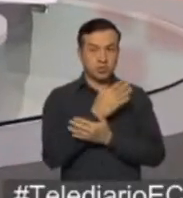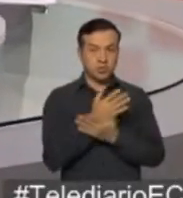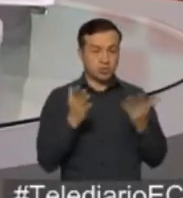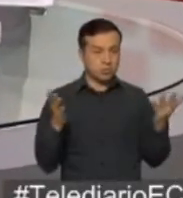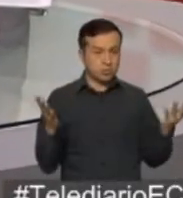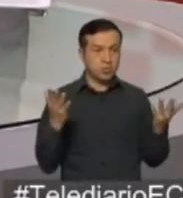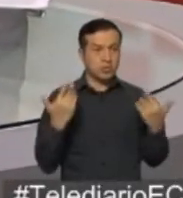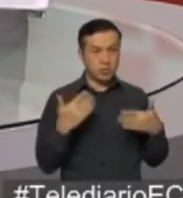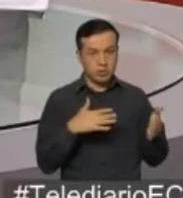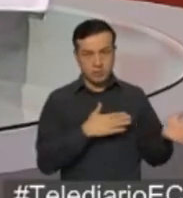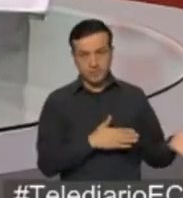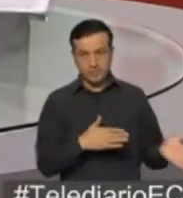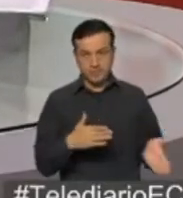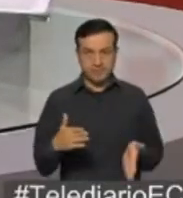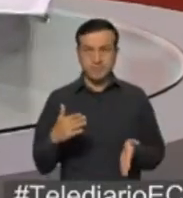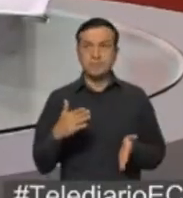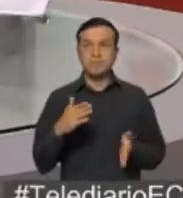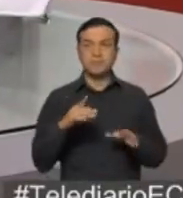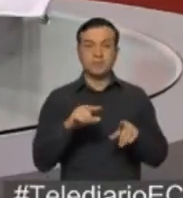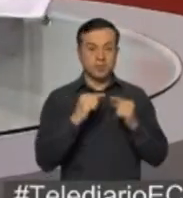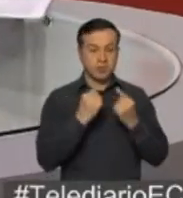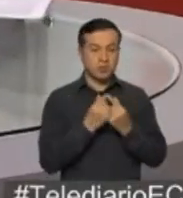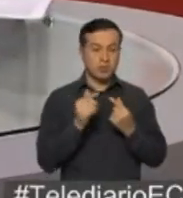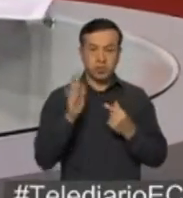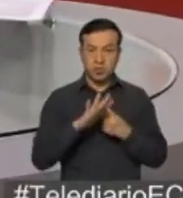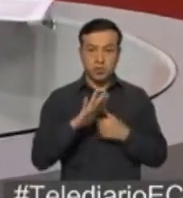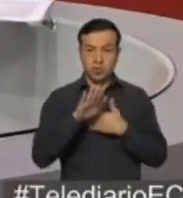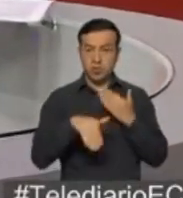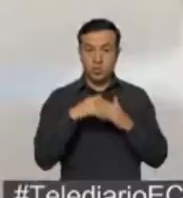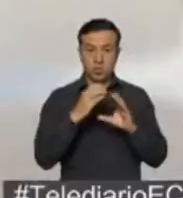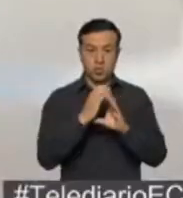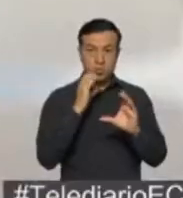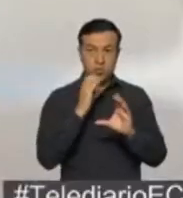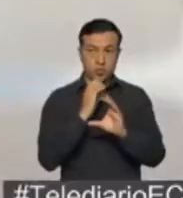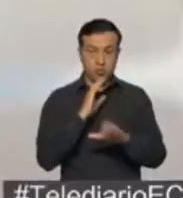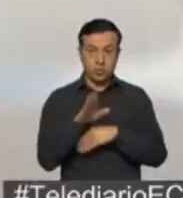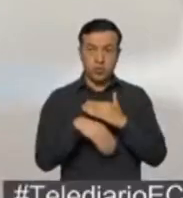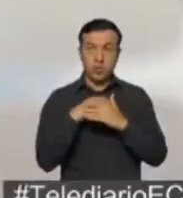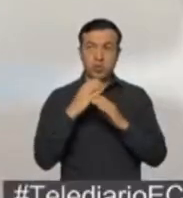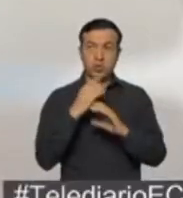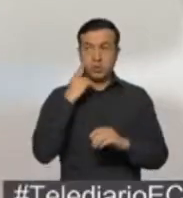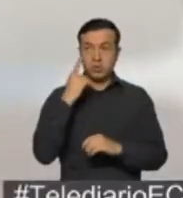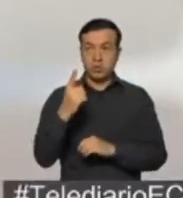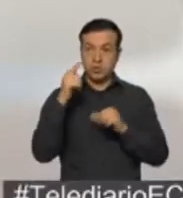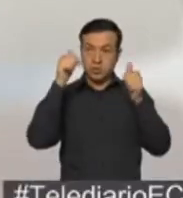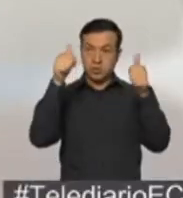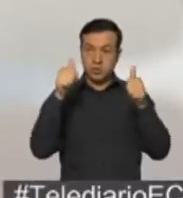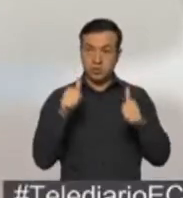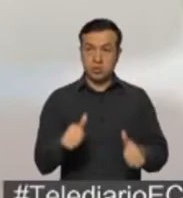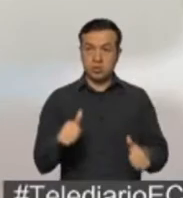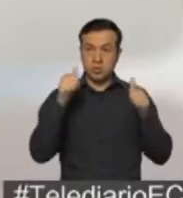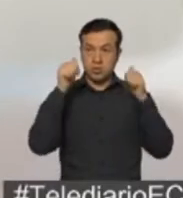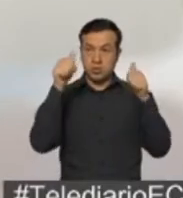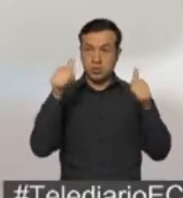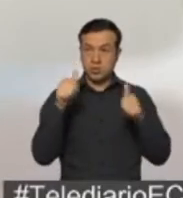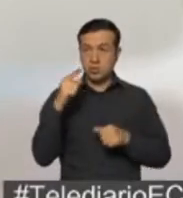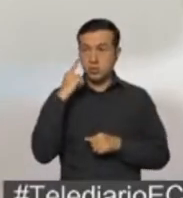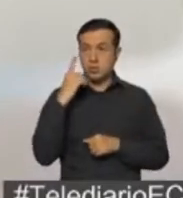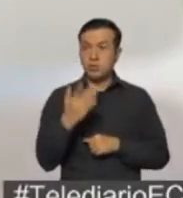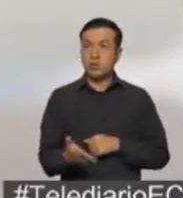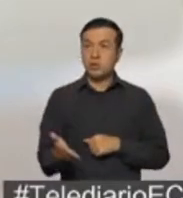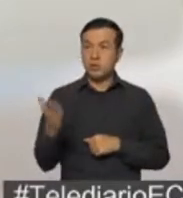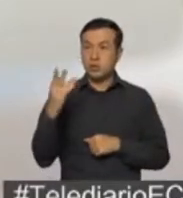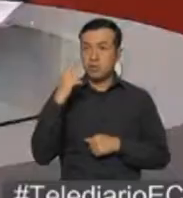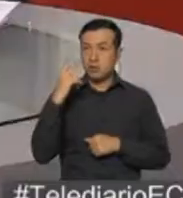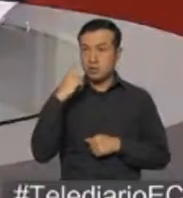activo. Lo interesante es que nuestros brigadistas, a todos los buses que se les haga la revisión, se les va a pegar este adhesivo en el parabrisas.